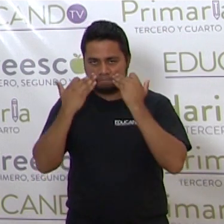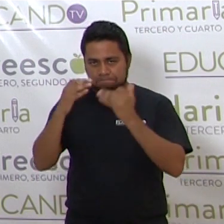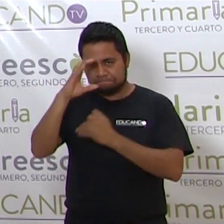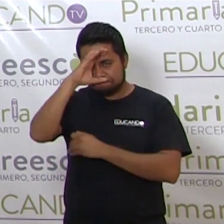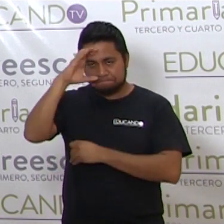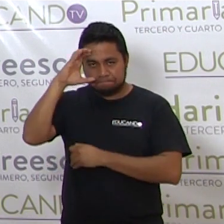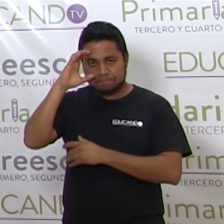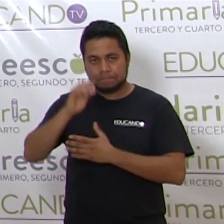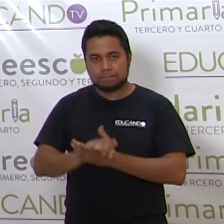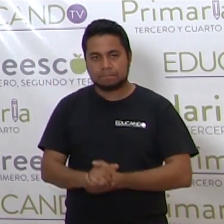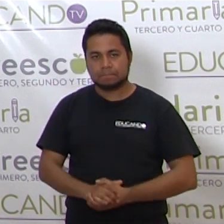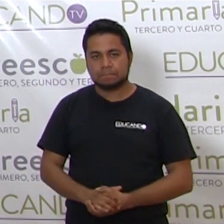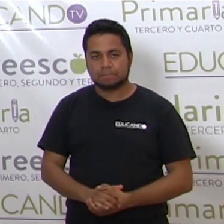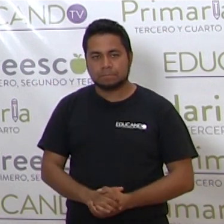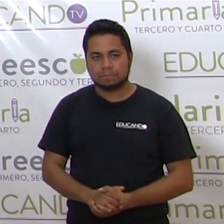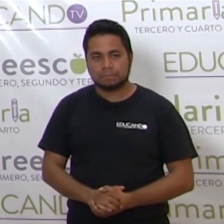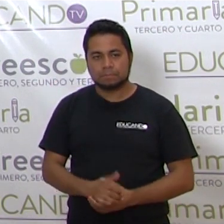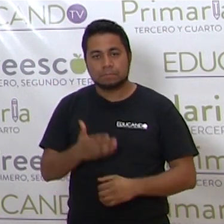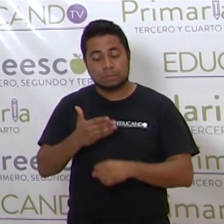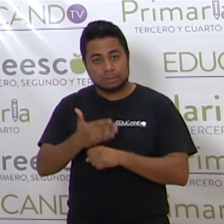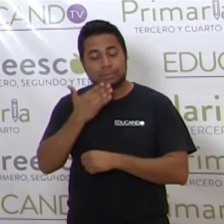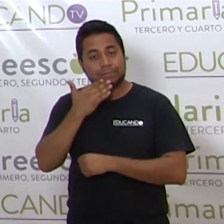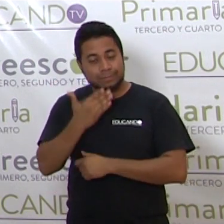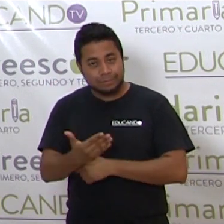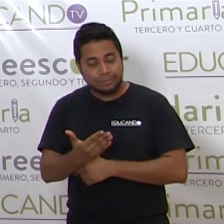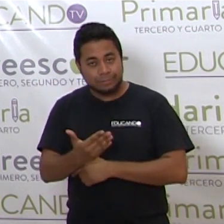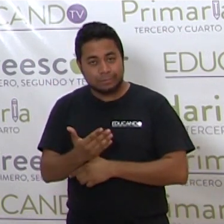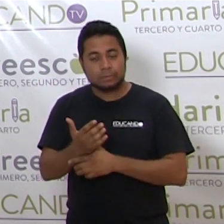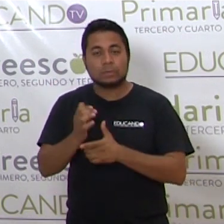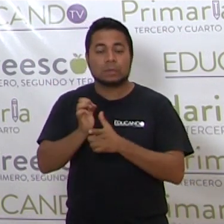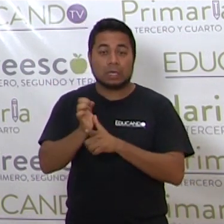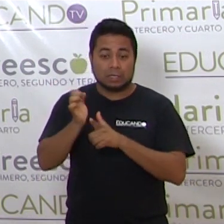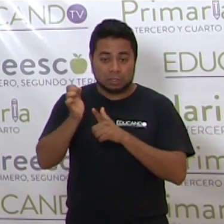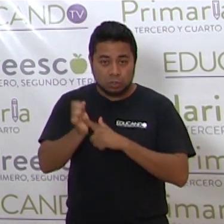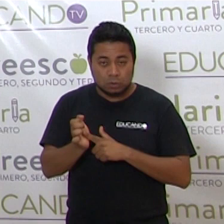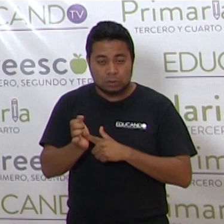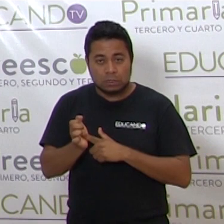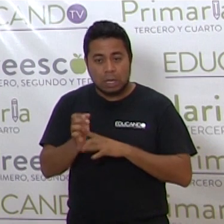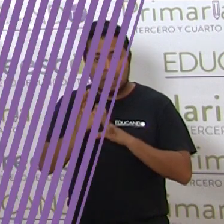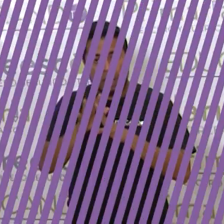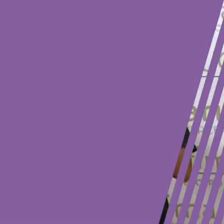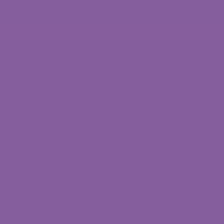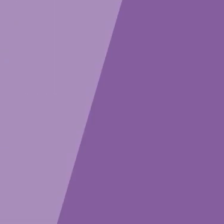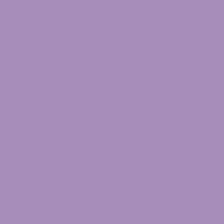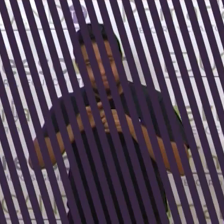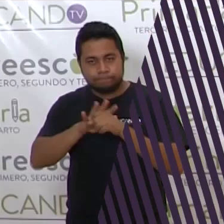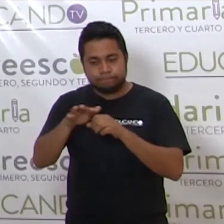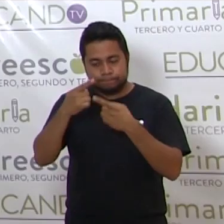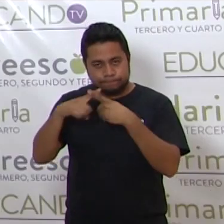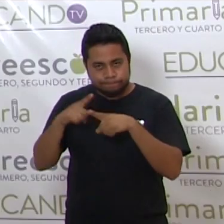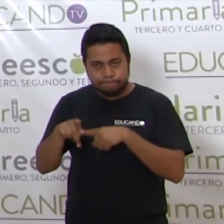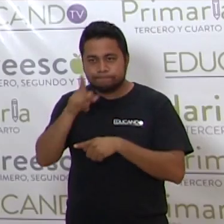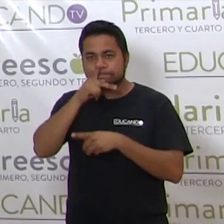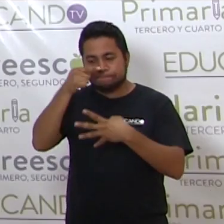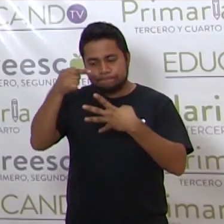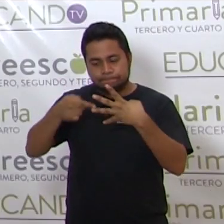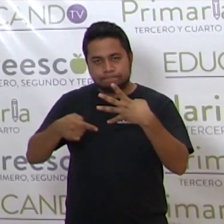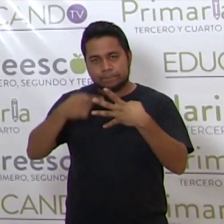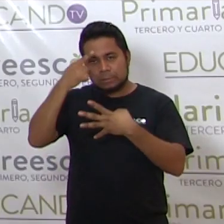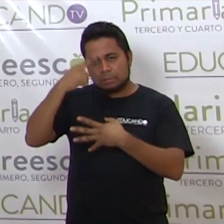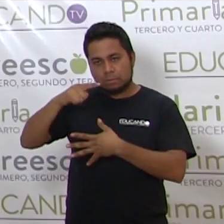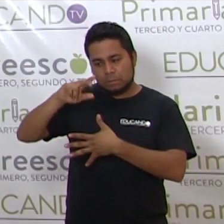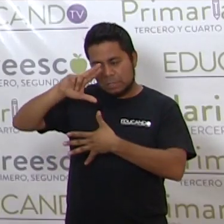imagen muy bien pues entonces hemos visto las variantes léxicas de los pueblos